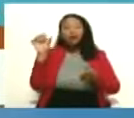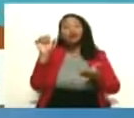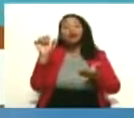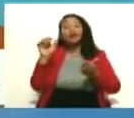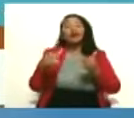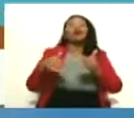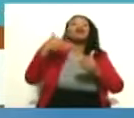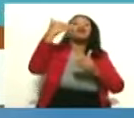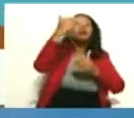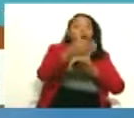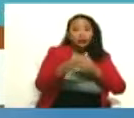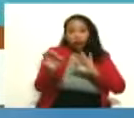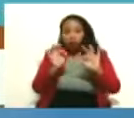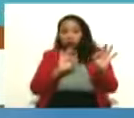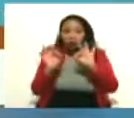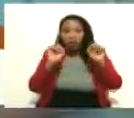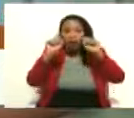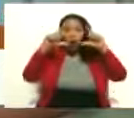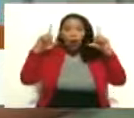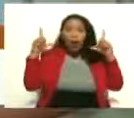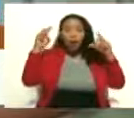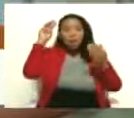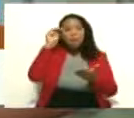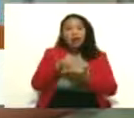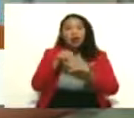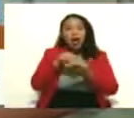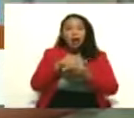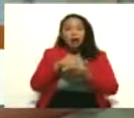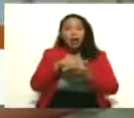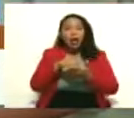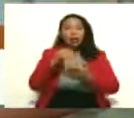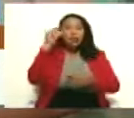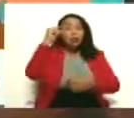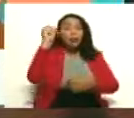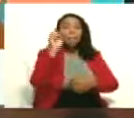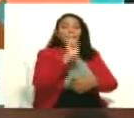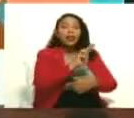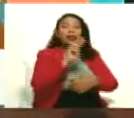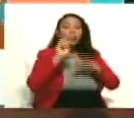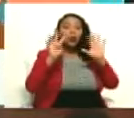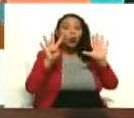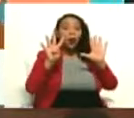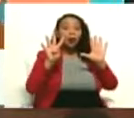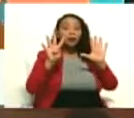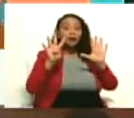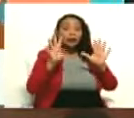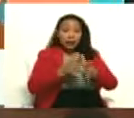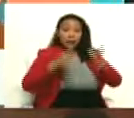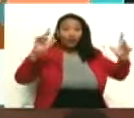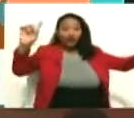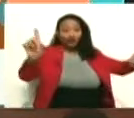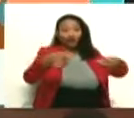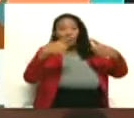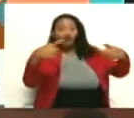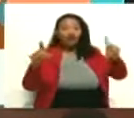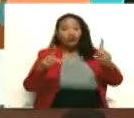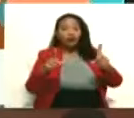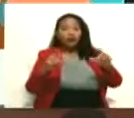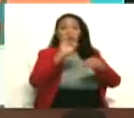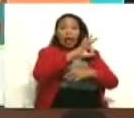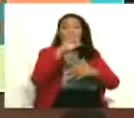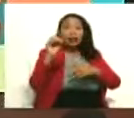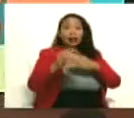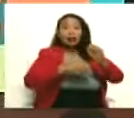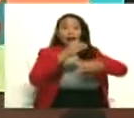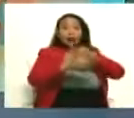luego se prepara La Guaira y Miranda el día 29 para los grandes conciertos. Y bueno, también el 30 en lo que